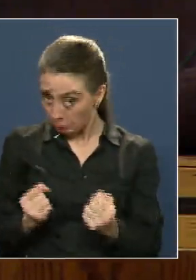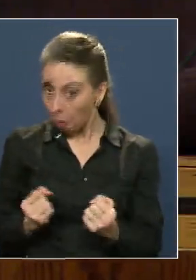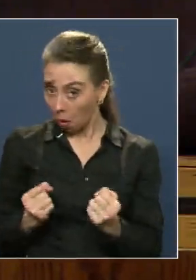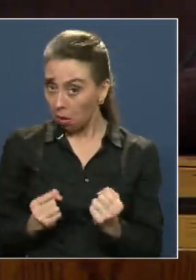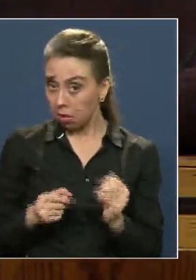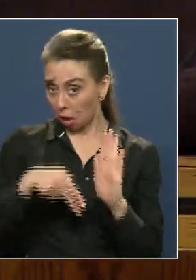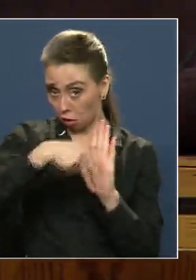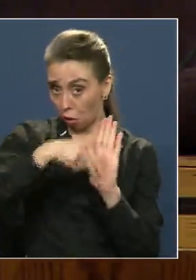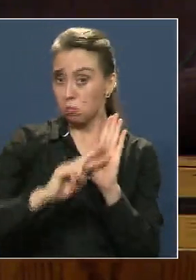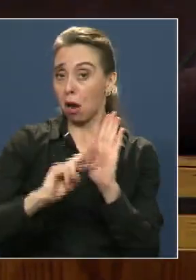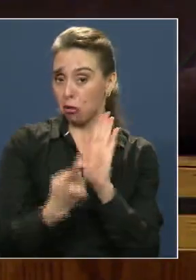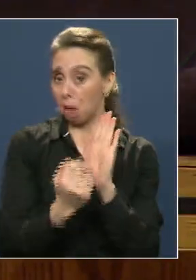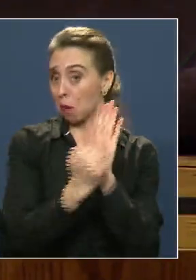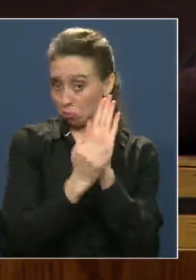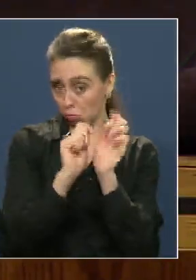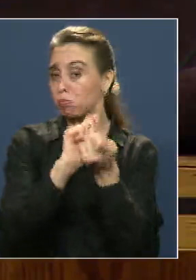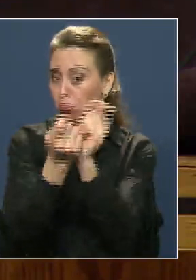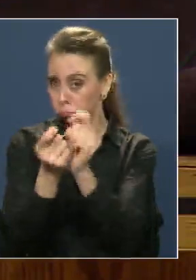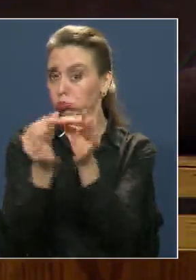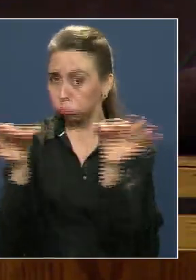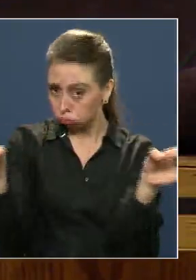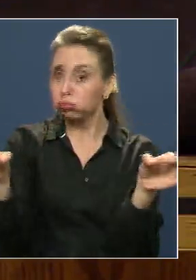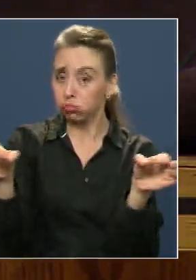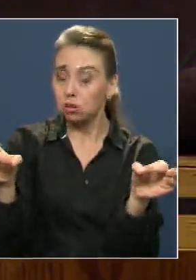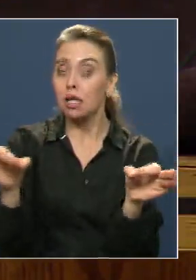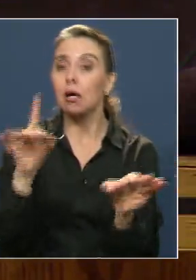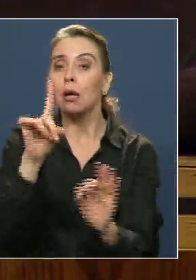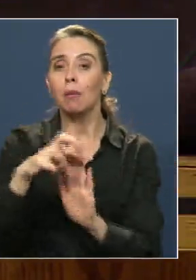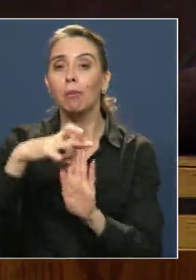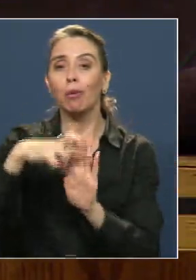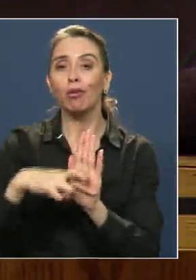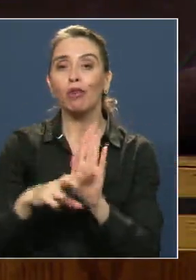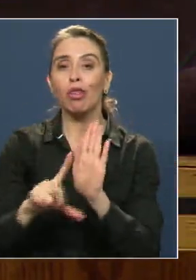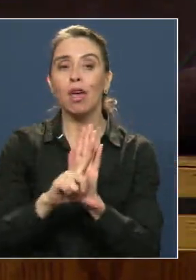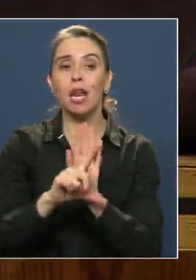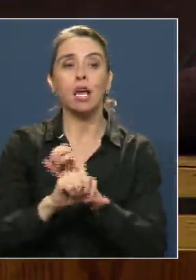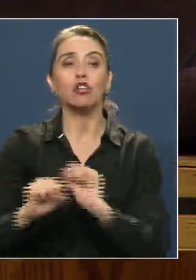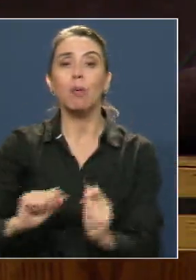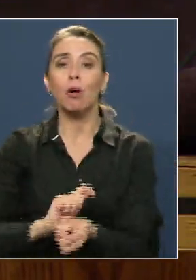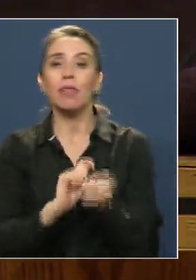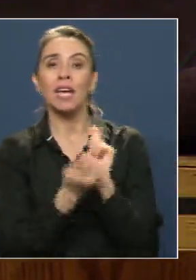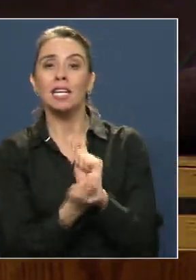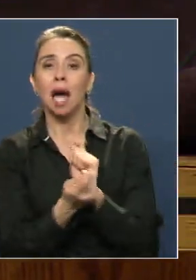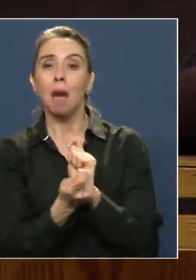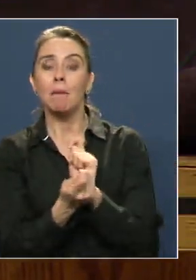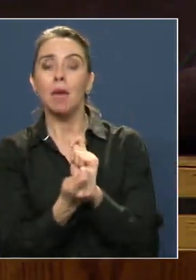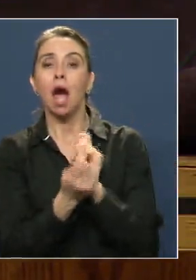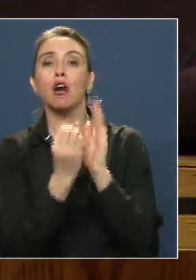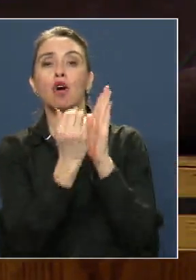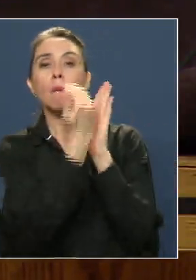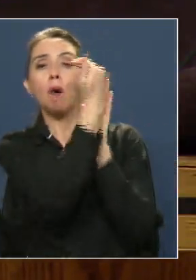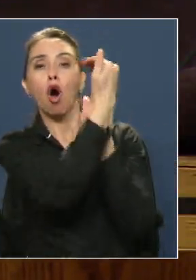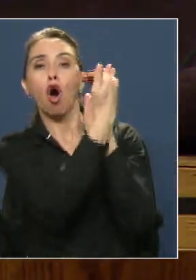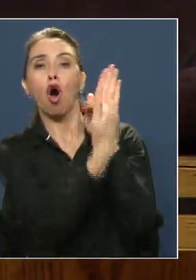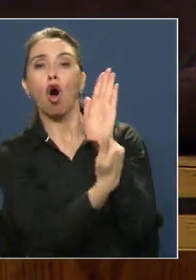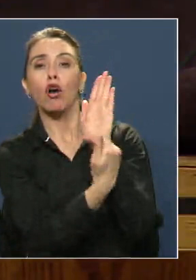las normas, efectivamente, a través de un proyecto de ley no podemos cambiar el ordenamiento